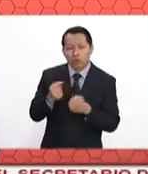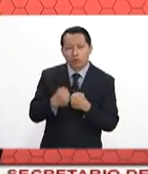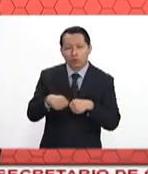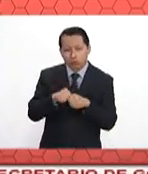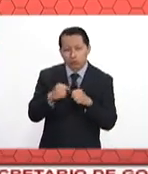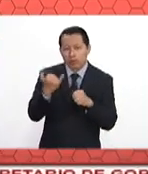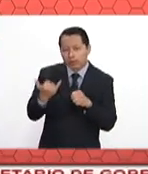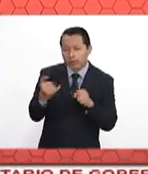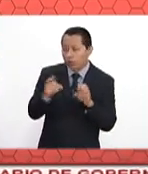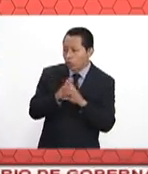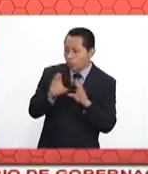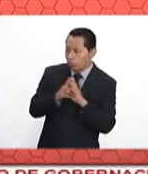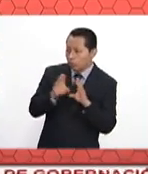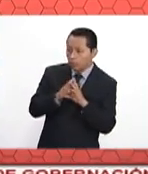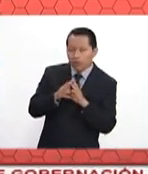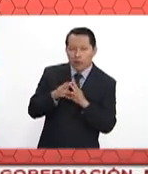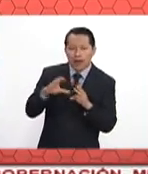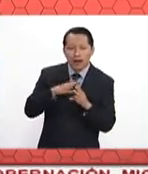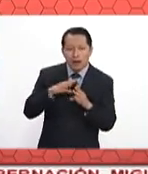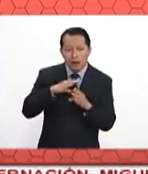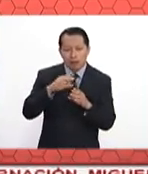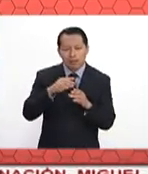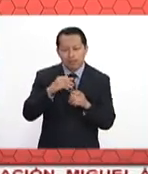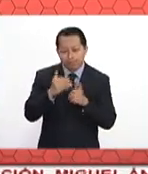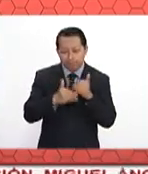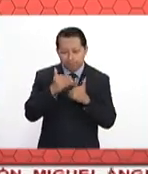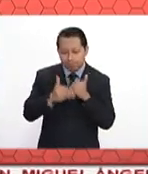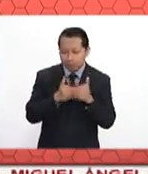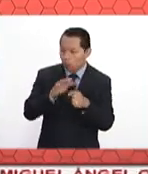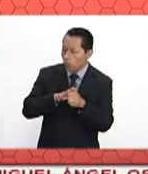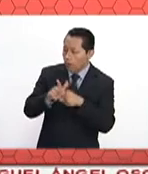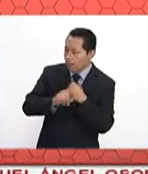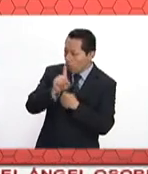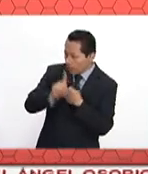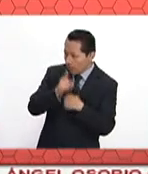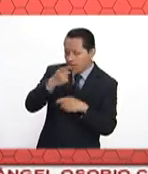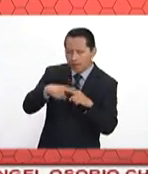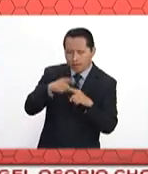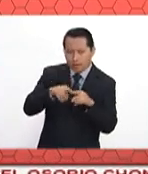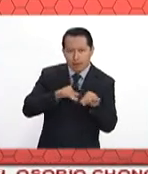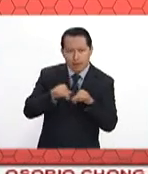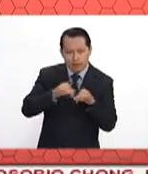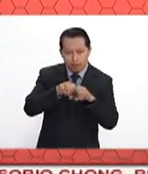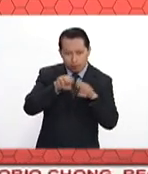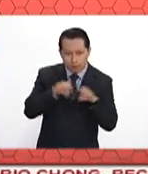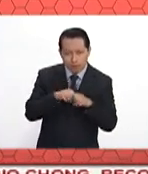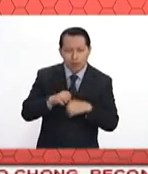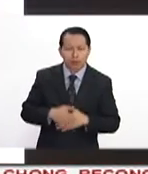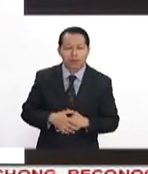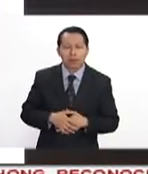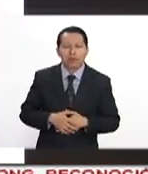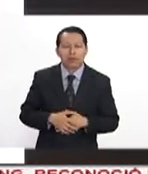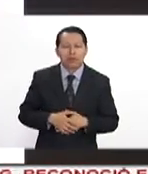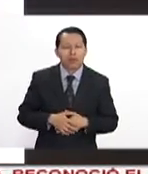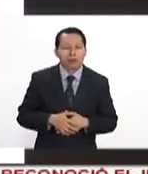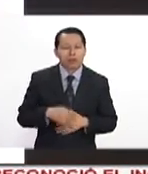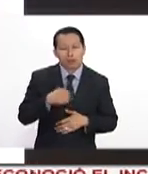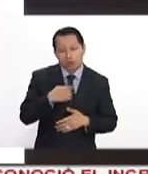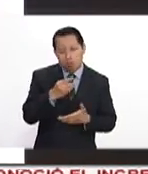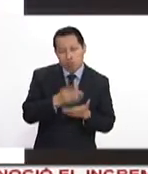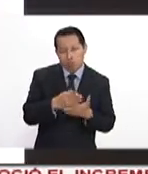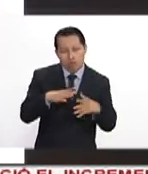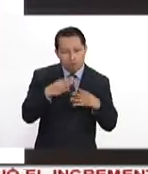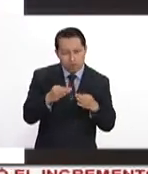socios? ¿Y cómo ha sido esta transformación? ¿Qué problemas han tenido en el trabajo en equipo? Claro, yo soy el único